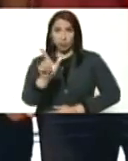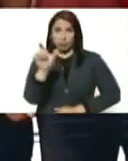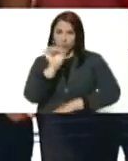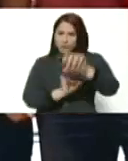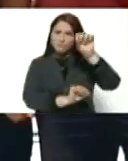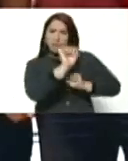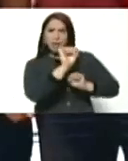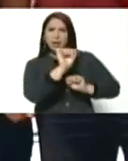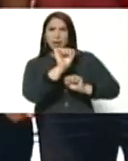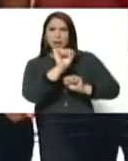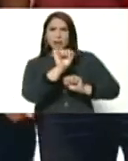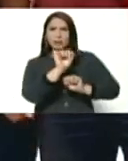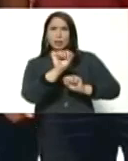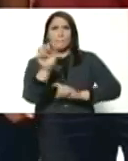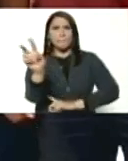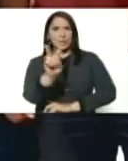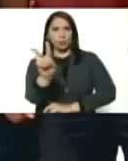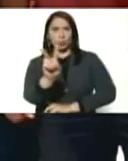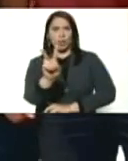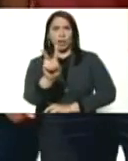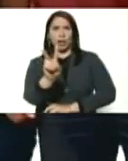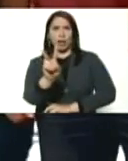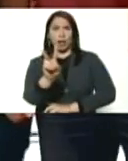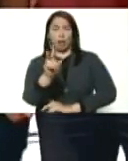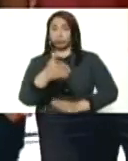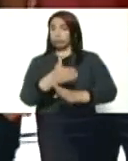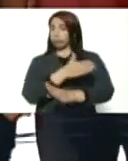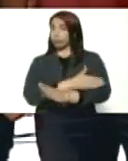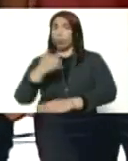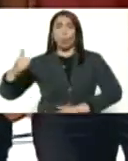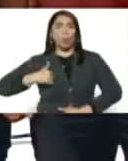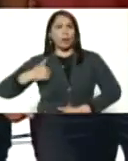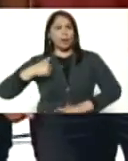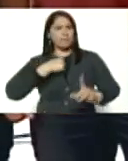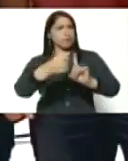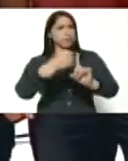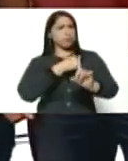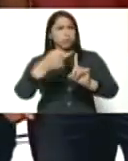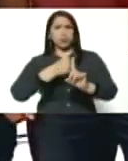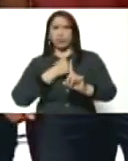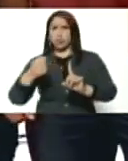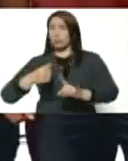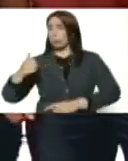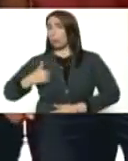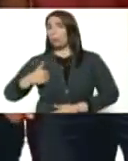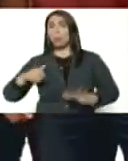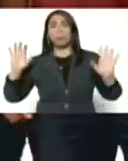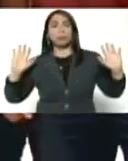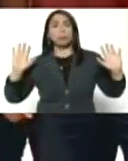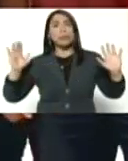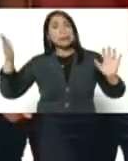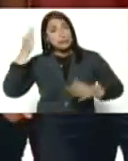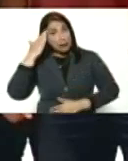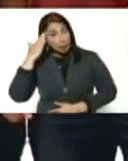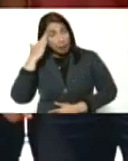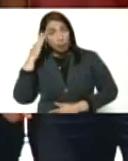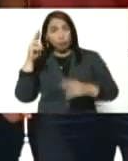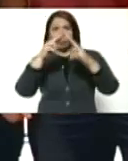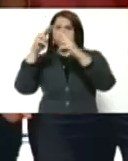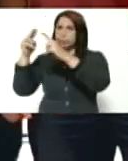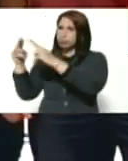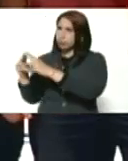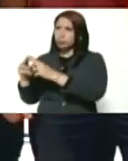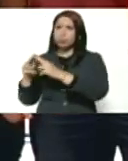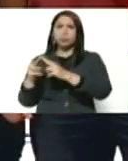defensa del territorio nacional ante cualquier agresión, venga de donde venga. Sabemos y es conocido por Venezuela